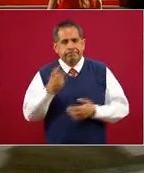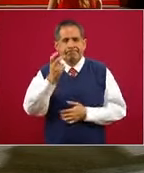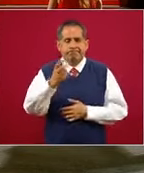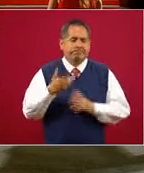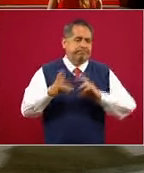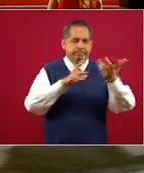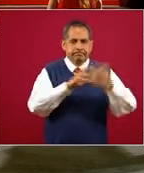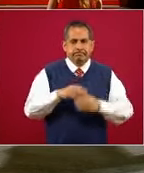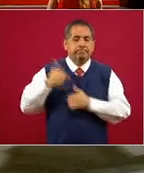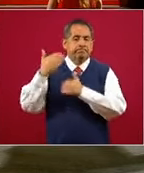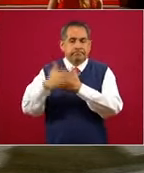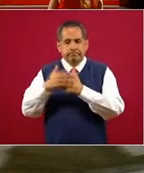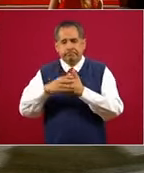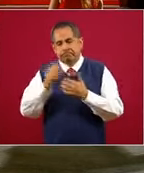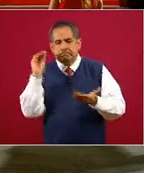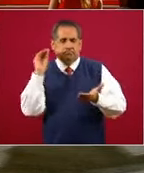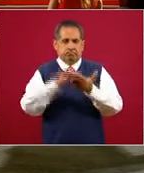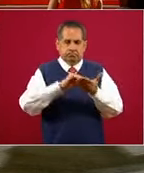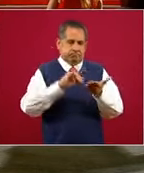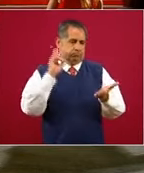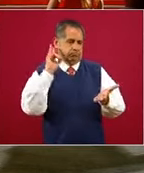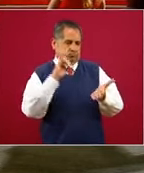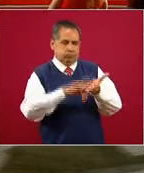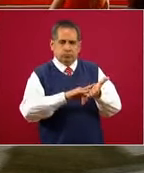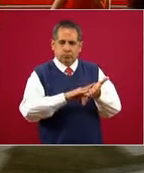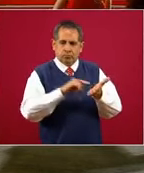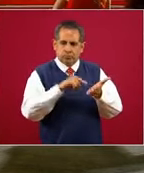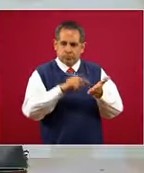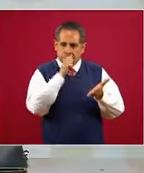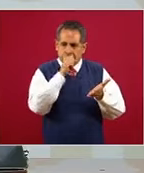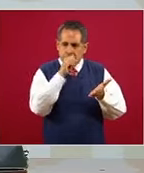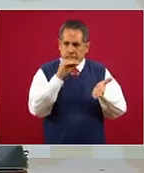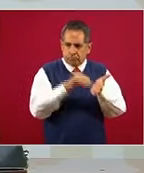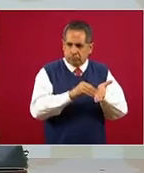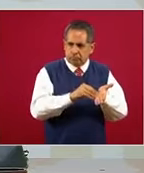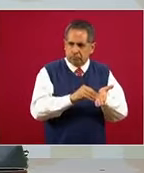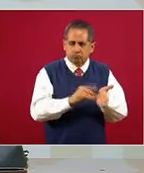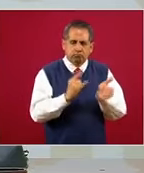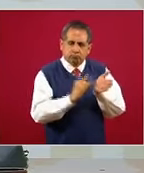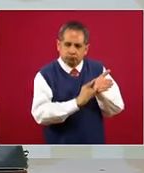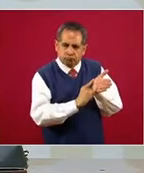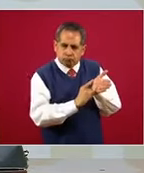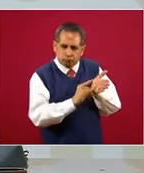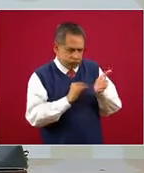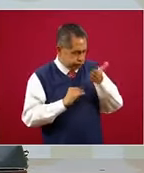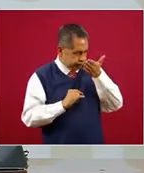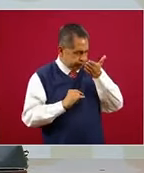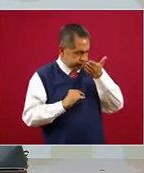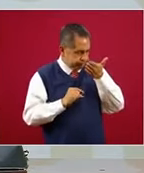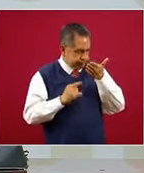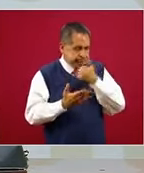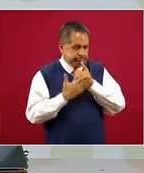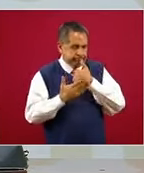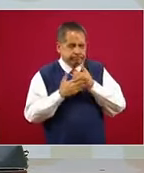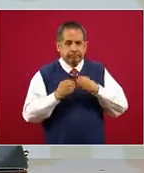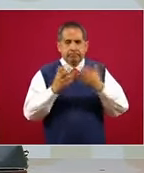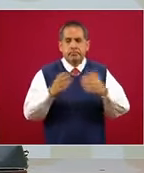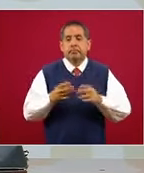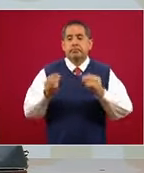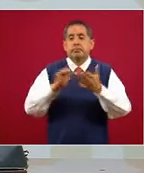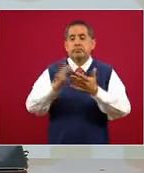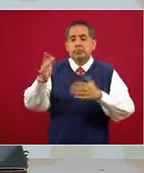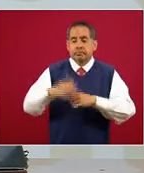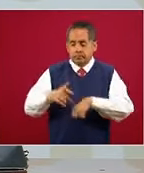desde luego vamos a poner los etiquetados. Pero son varias políticas que estarán ocurriendo y las vamos a ir comentando aquí. Muchas